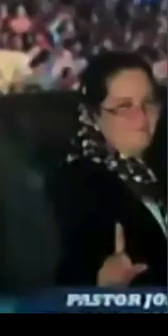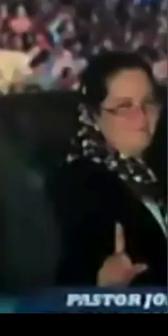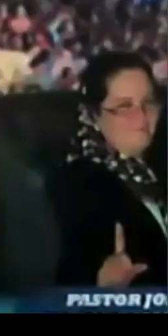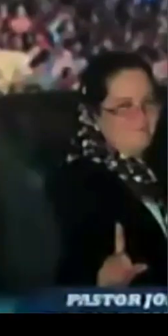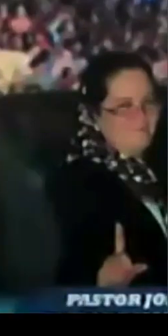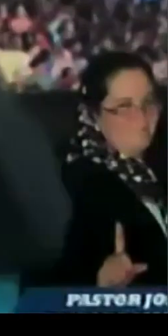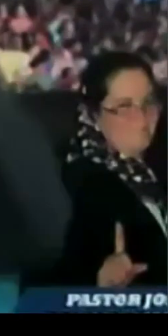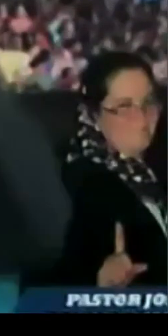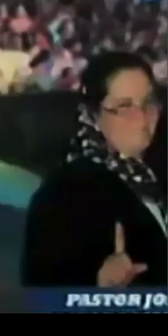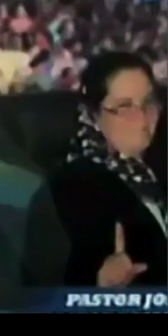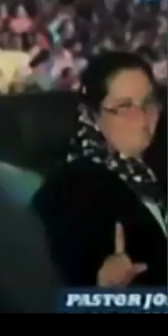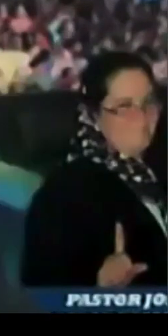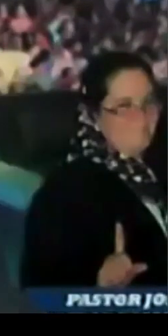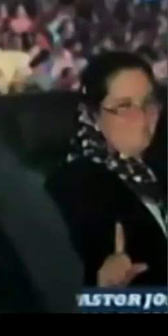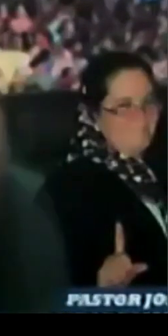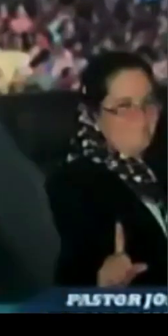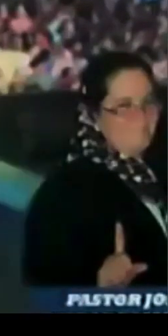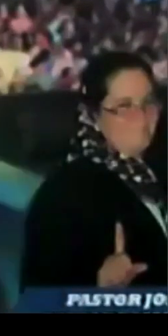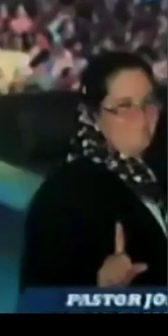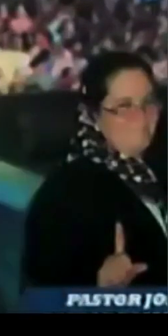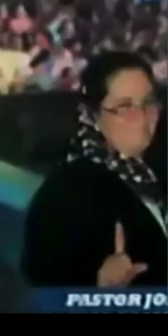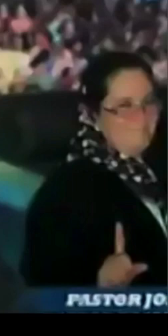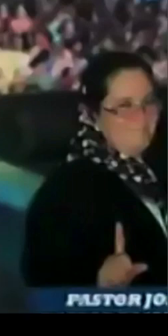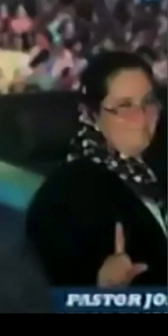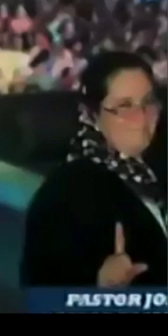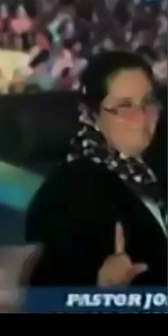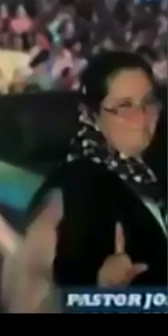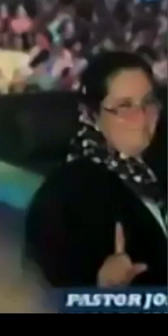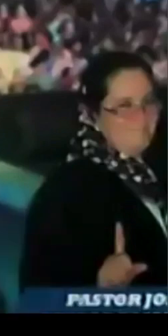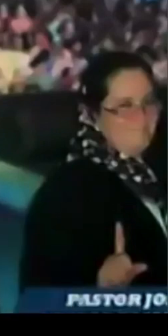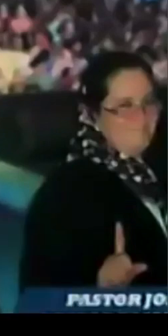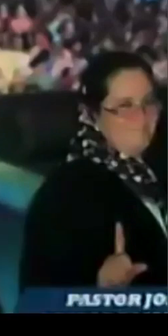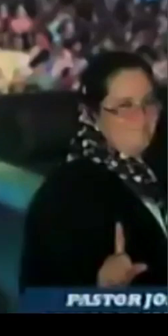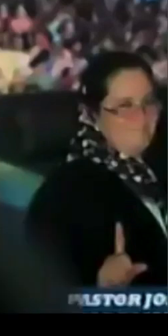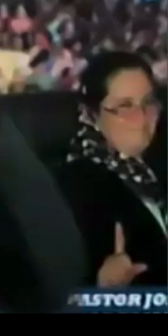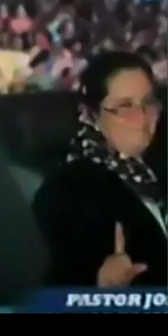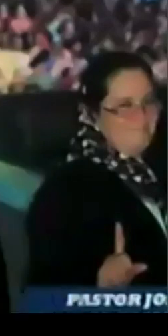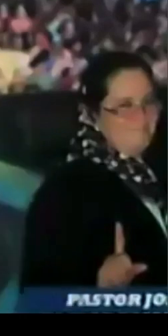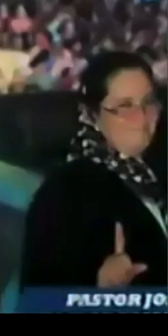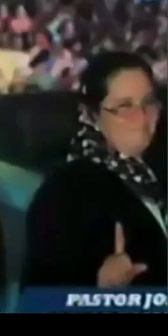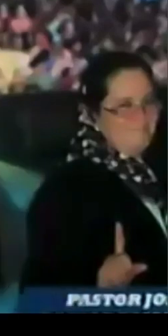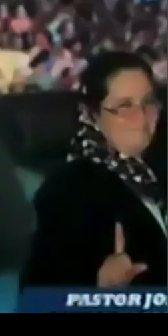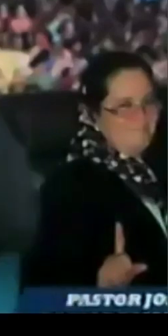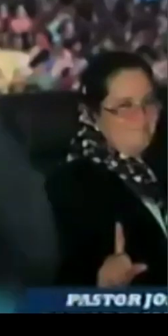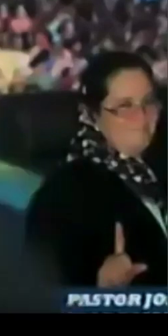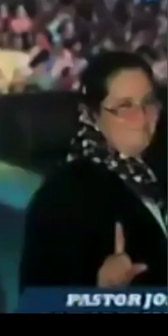a través de la fe por eso a todos aquellos que tienen el llamado evangelístico